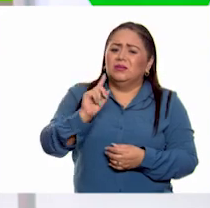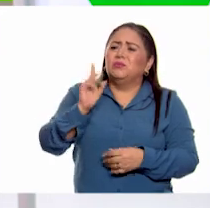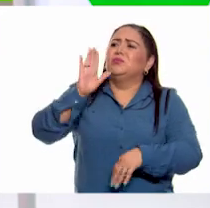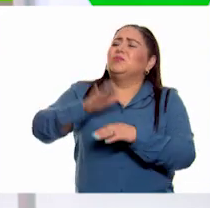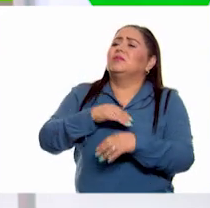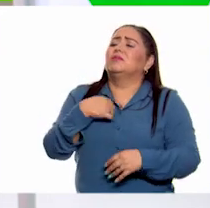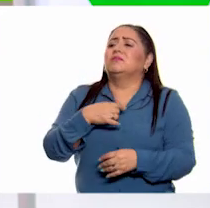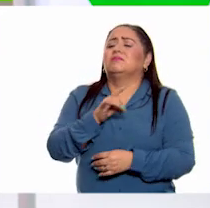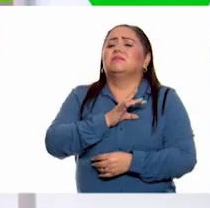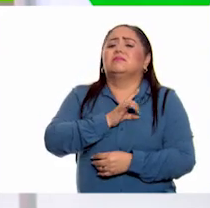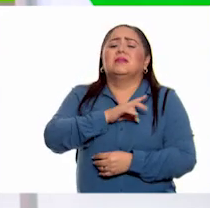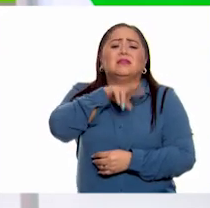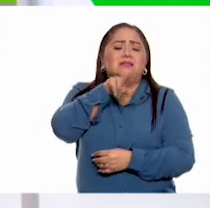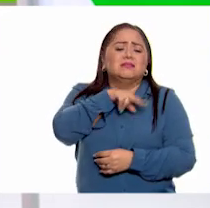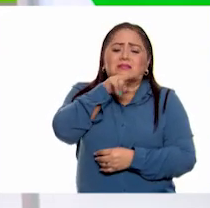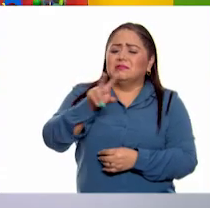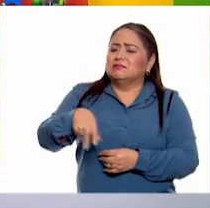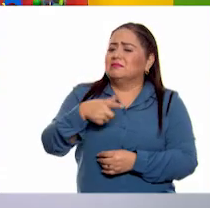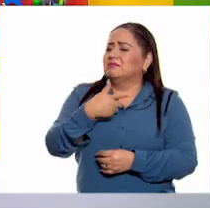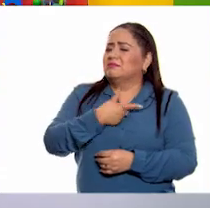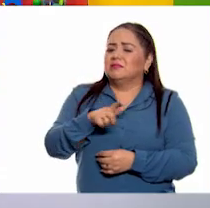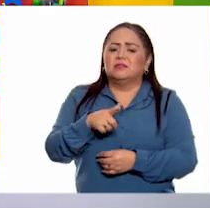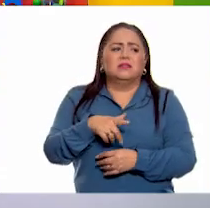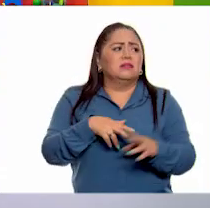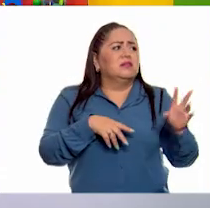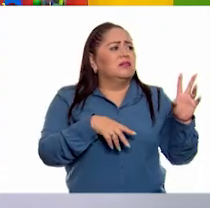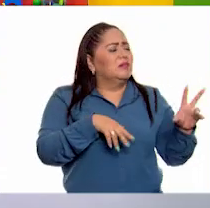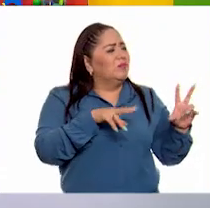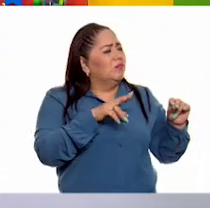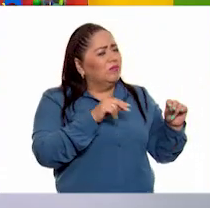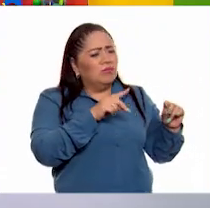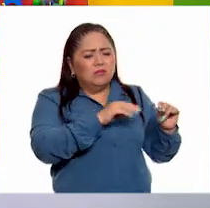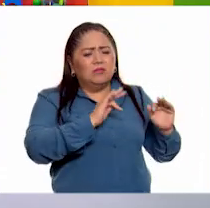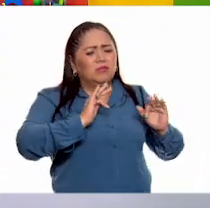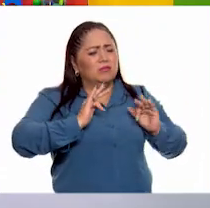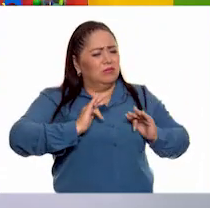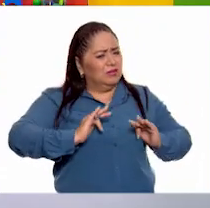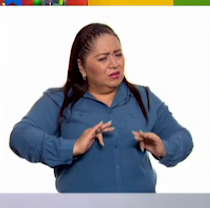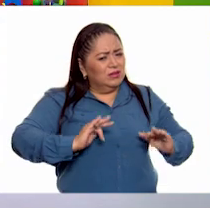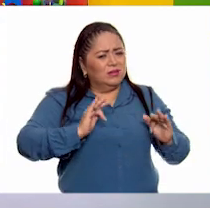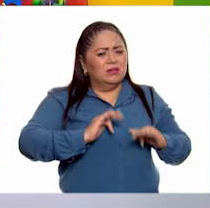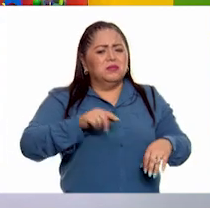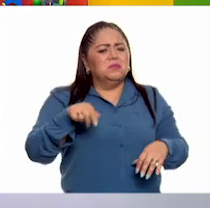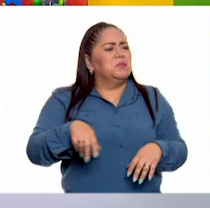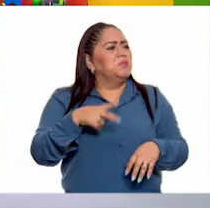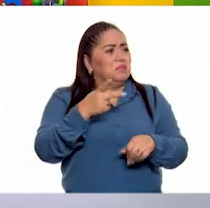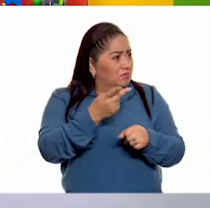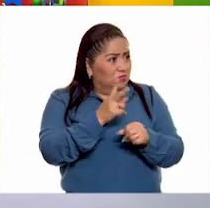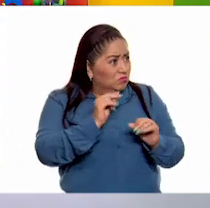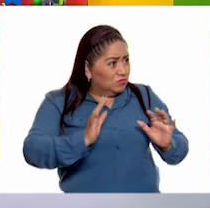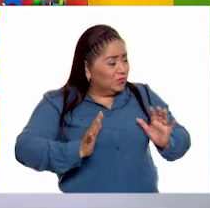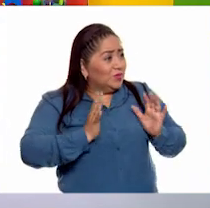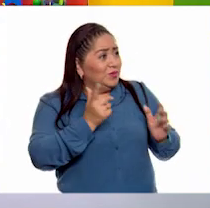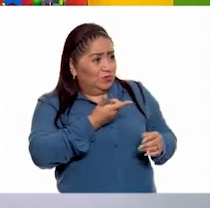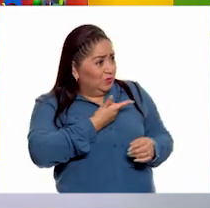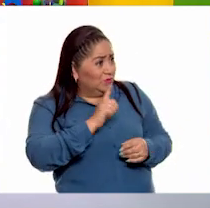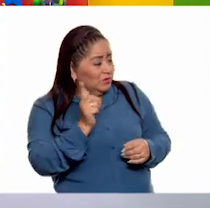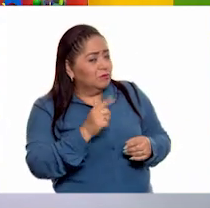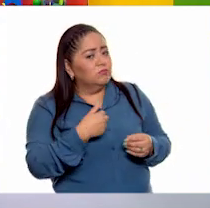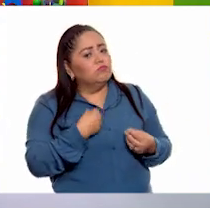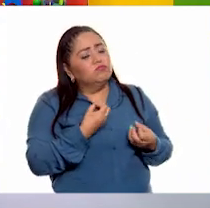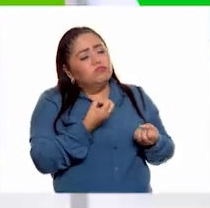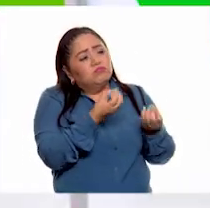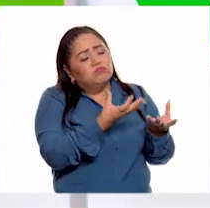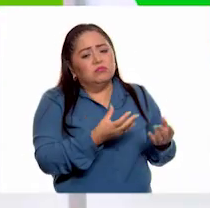Me dan mucho miedo las víboras. No, tranquila. Ay, Ana, ¿no te gustó la sorpresa que te